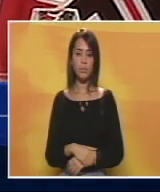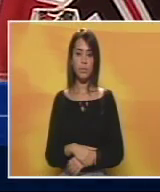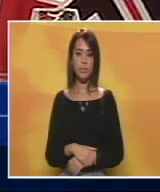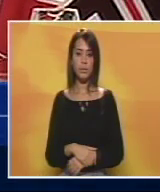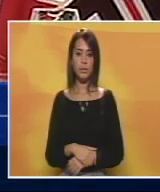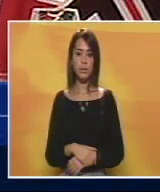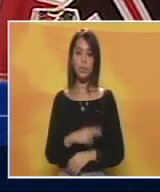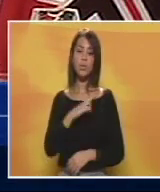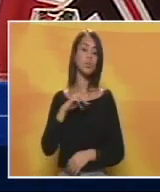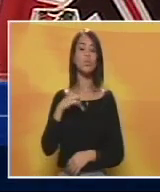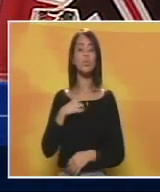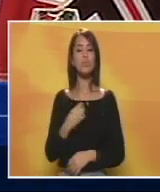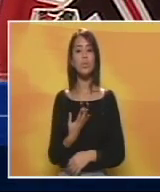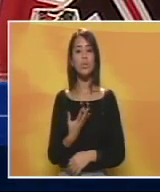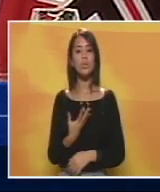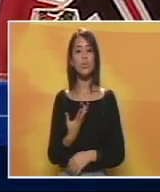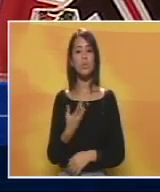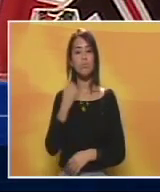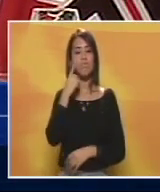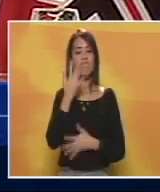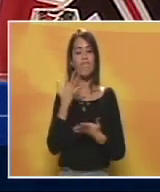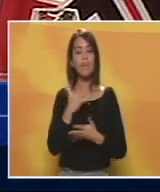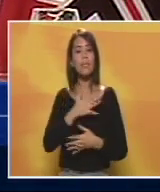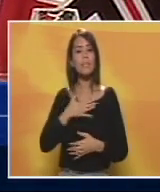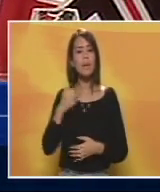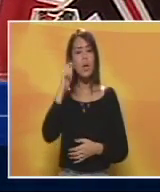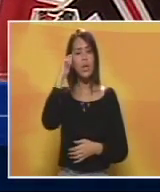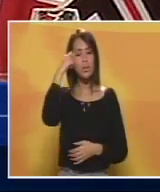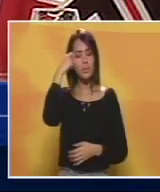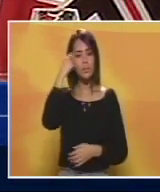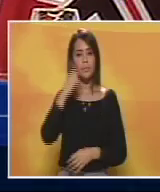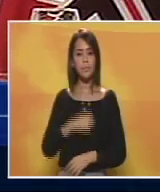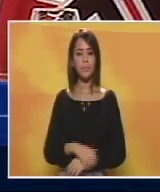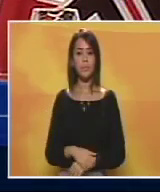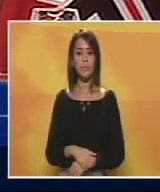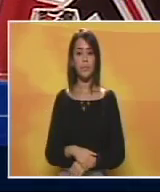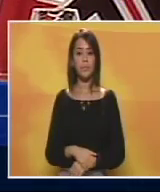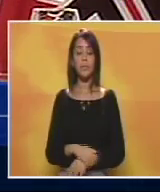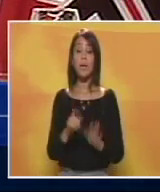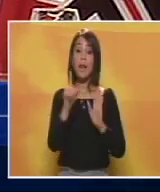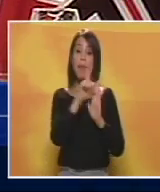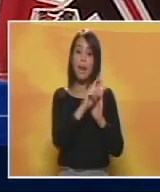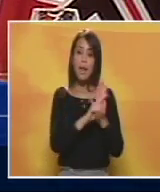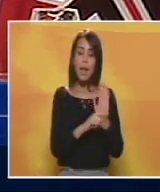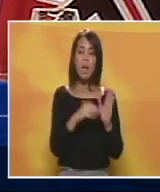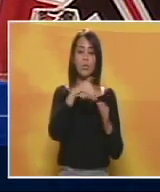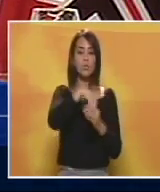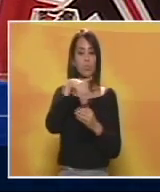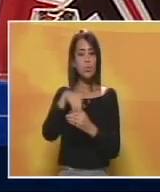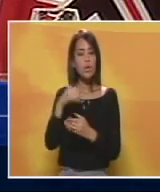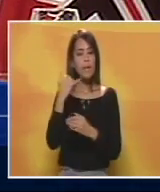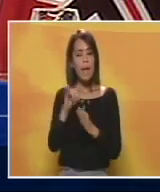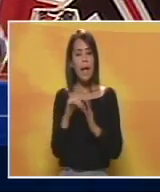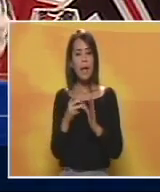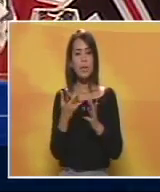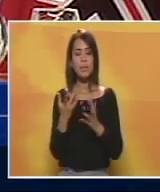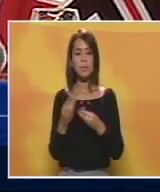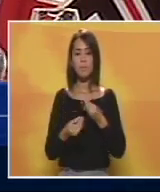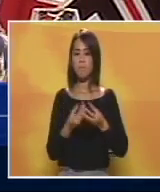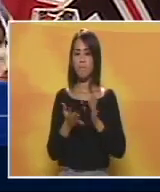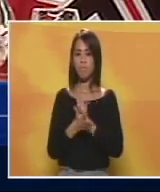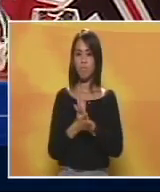Nosotros generalmente, simplemente quiero recordar las garantías que generalmente hemos dado